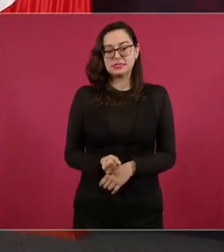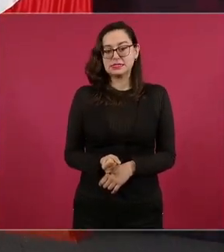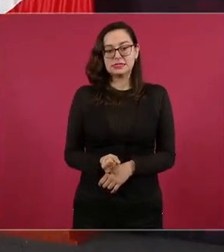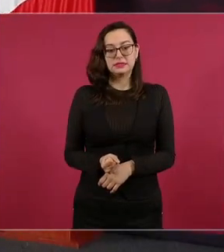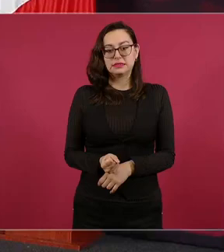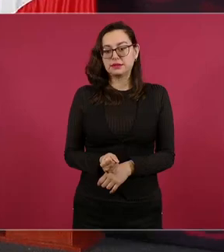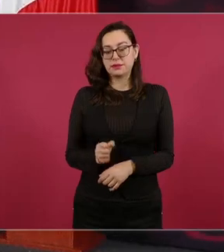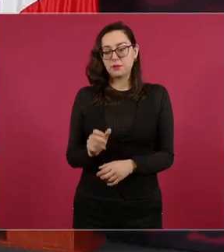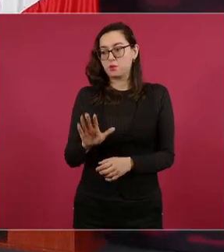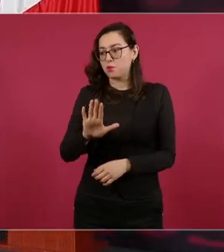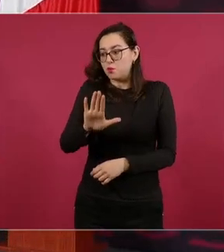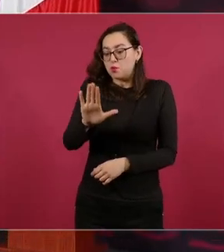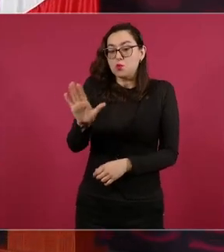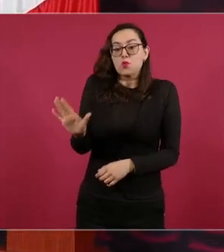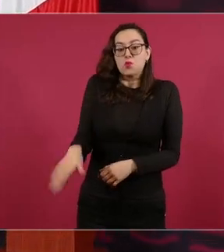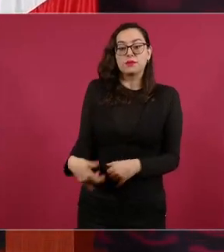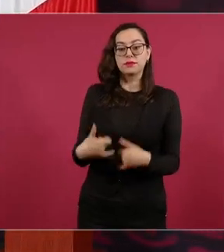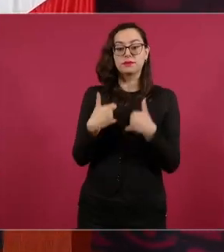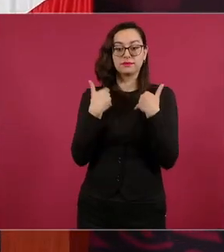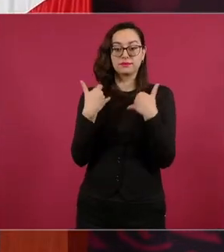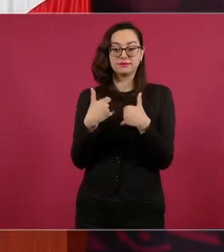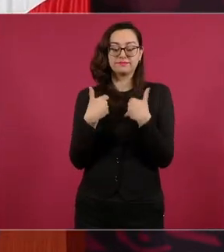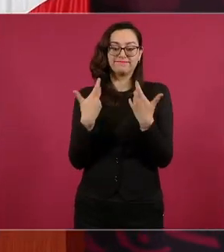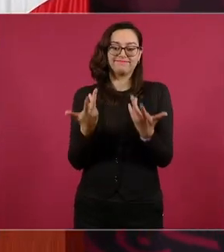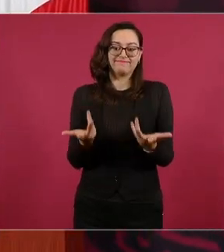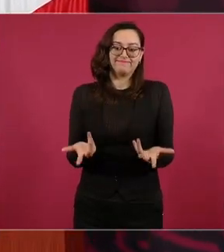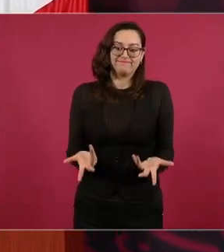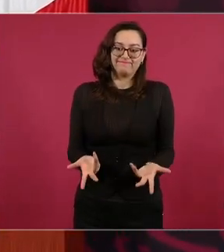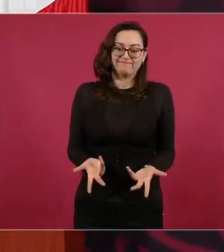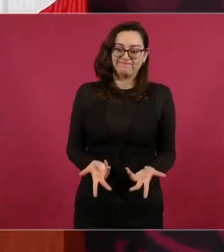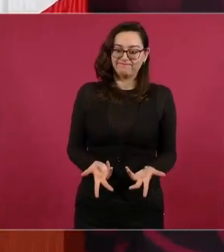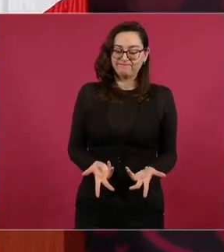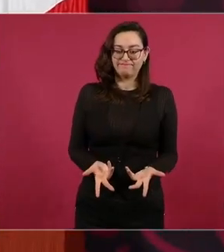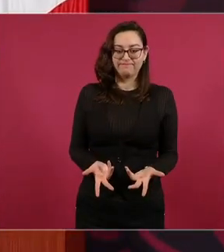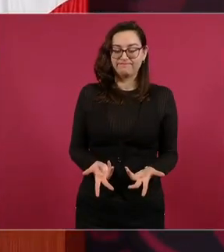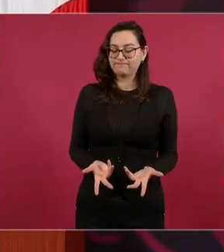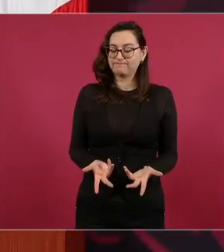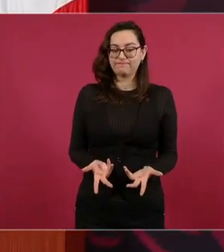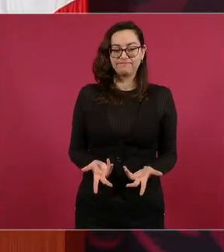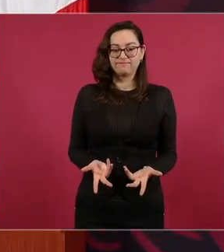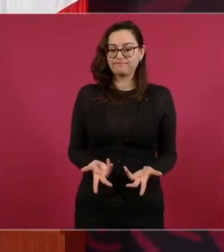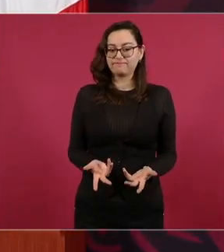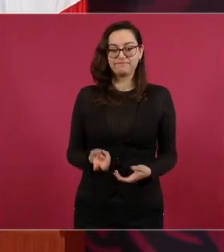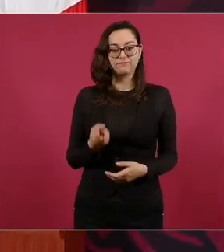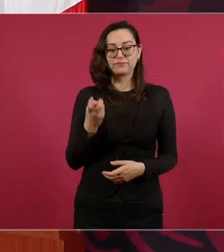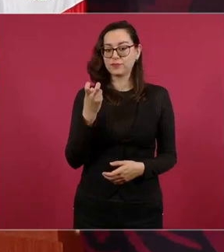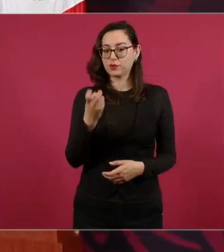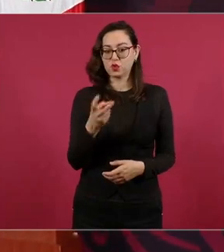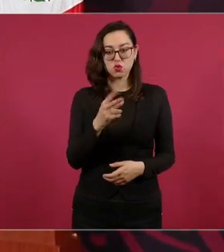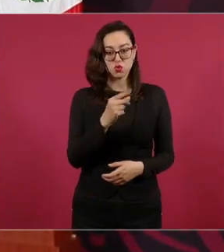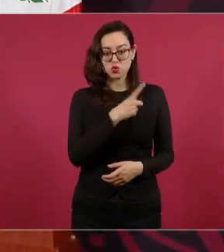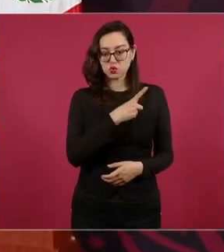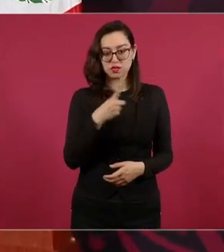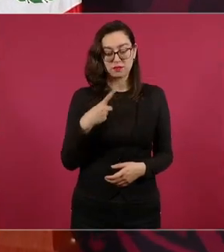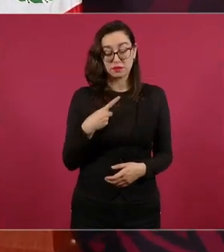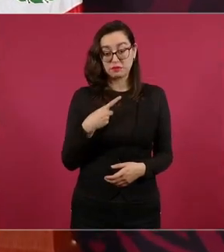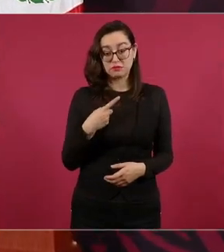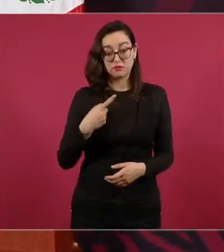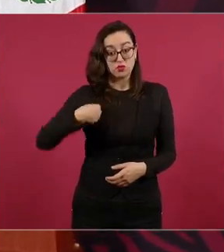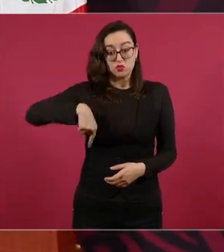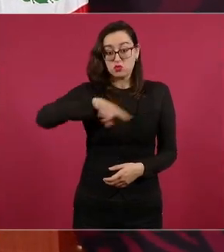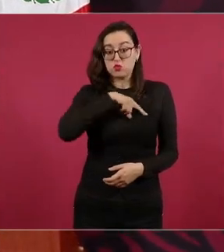quitándole la vida a un joven, porque esto va en contra